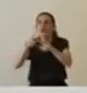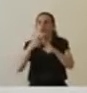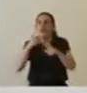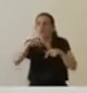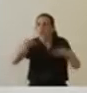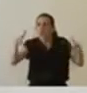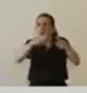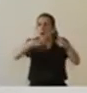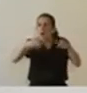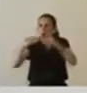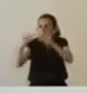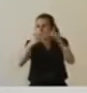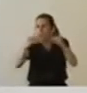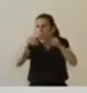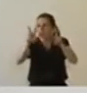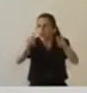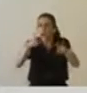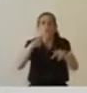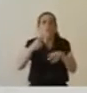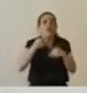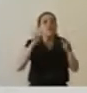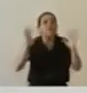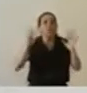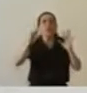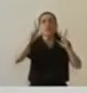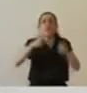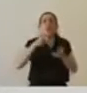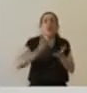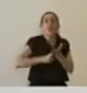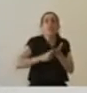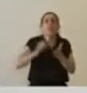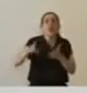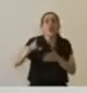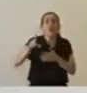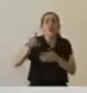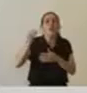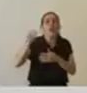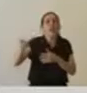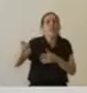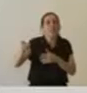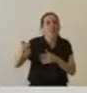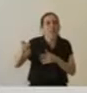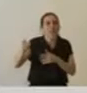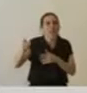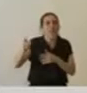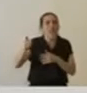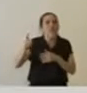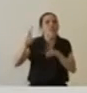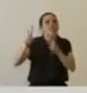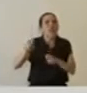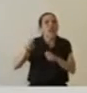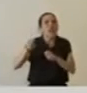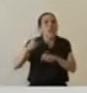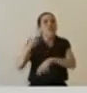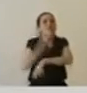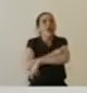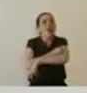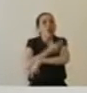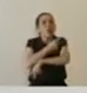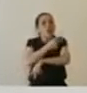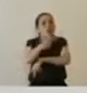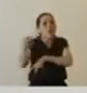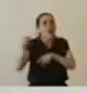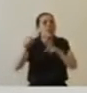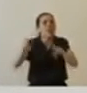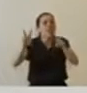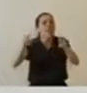se trató el tema, pero, por ejemplo, se han tomado medidas en Brasil con adelantamiento de lo que tiene que ver el esquema de vacunación de la gripe, que algo que también